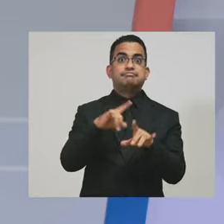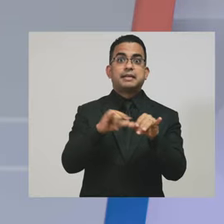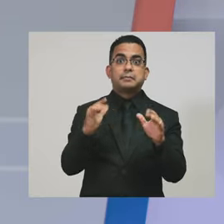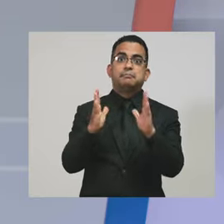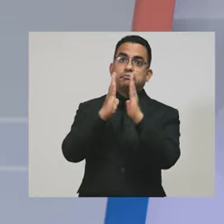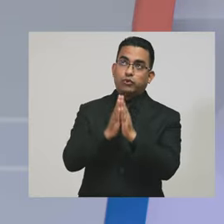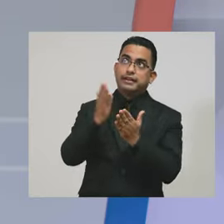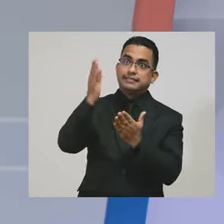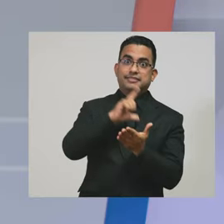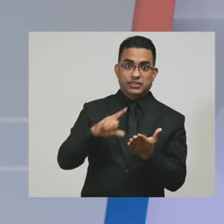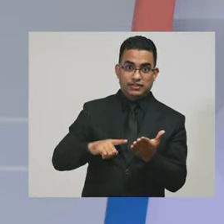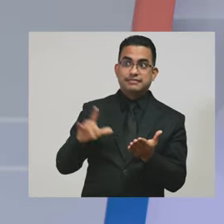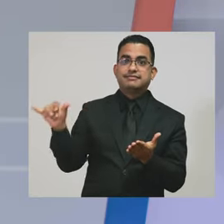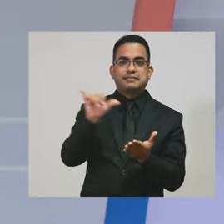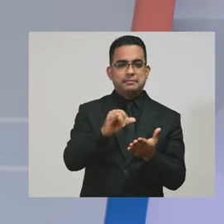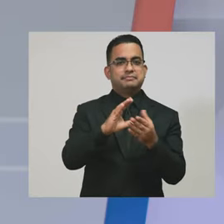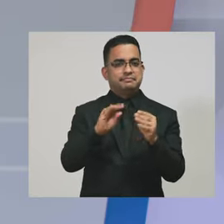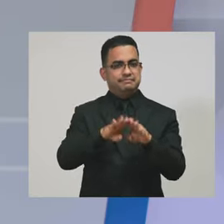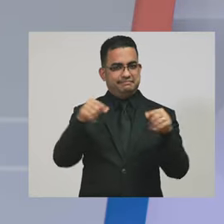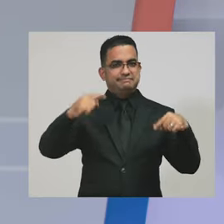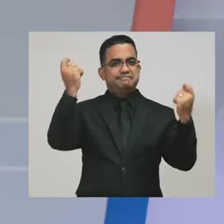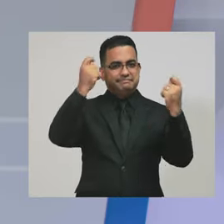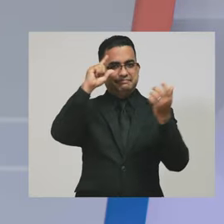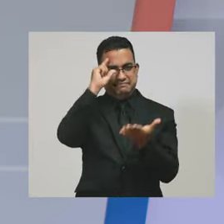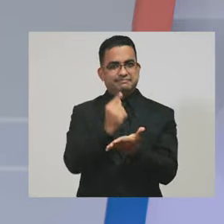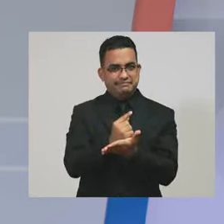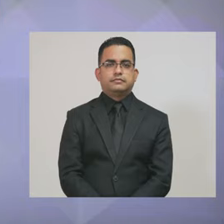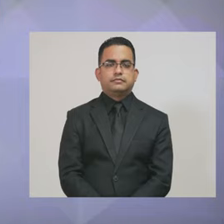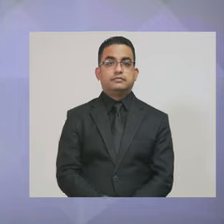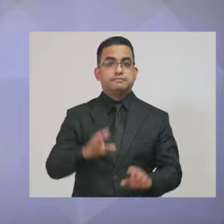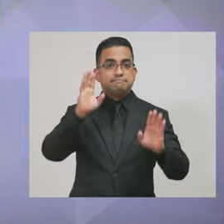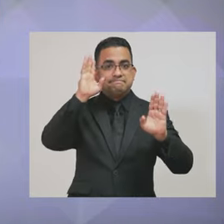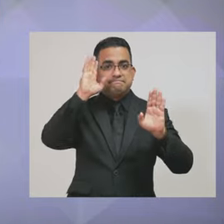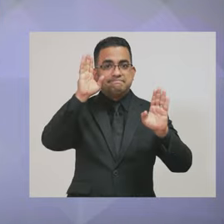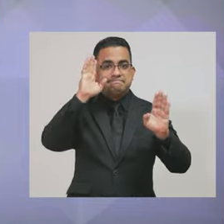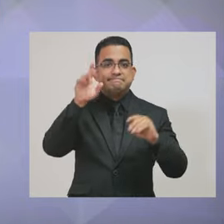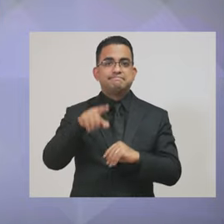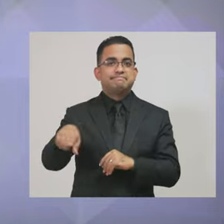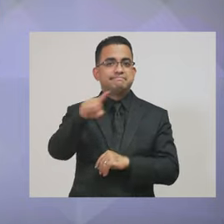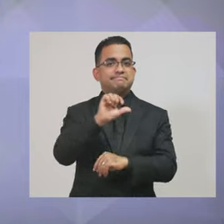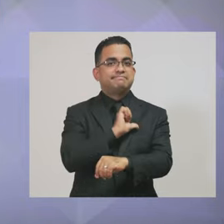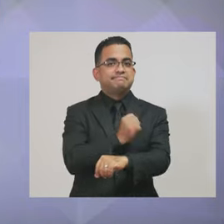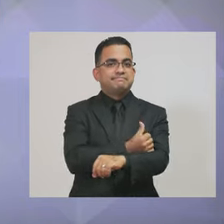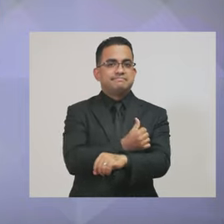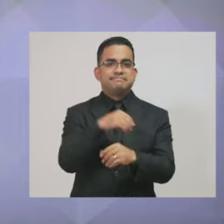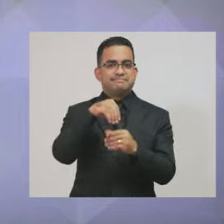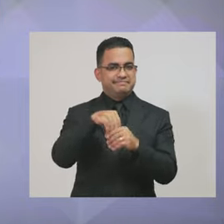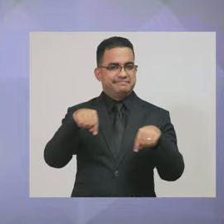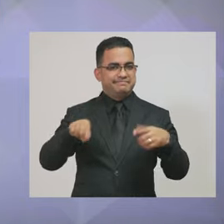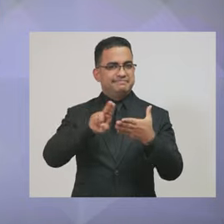así como las palabras introductorias de esta ceremonia de graduación un saludo con mucho afecto a todas las